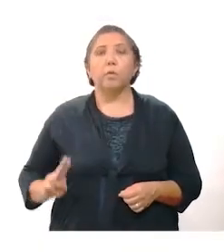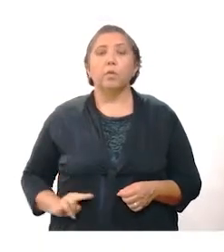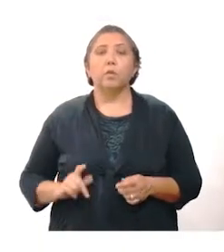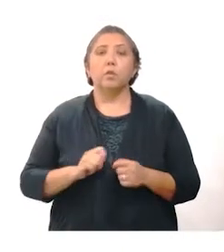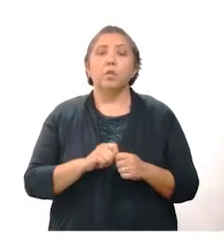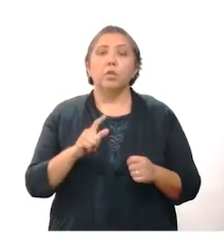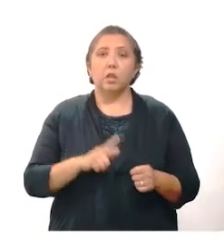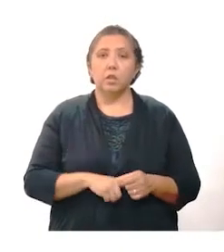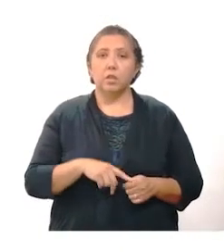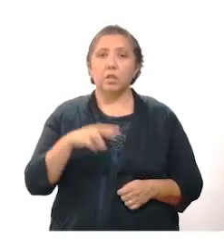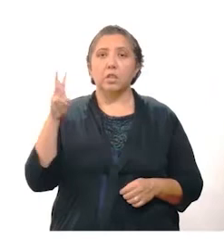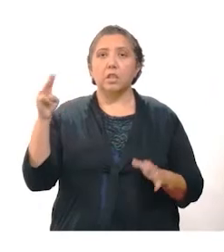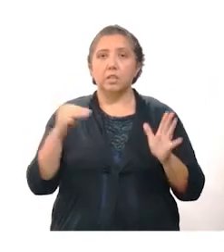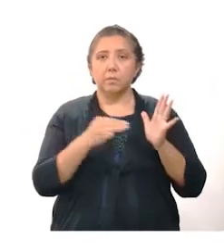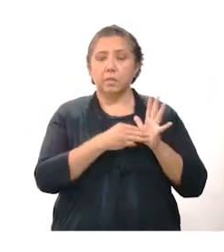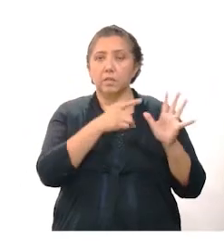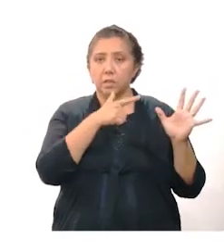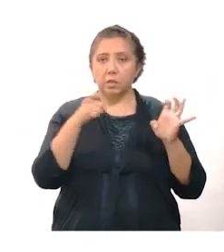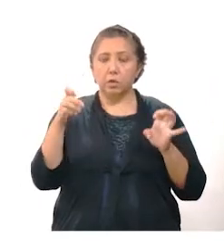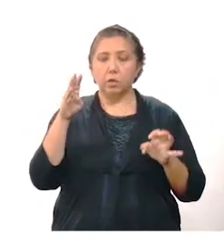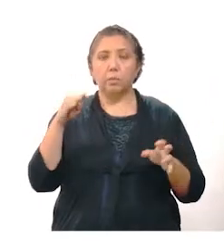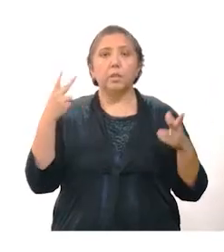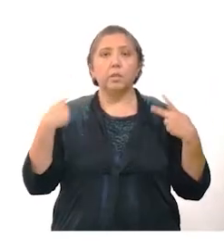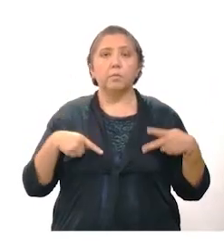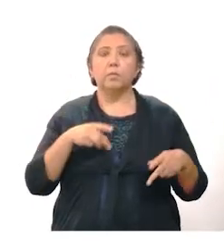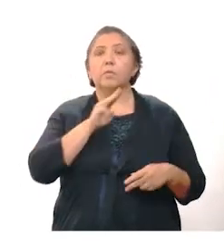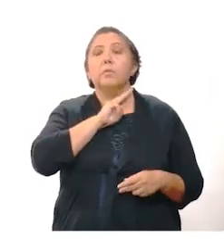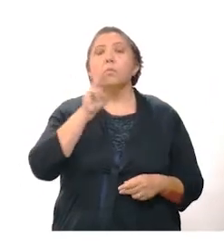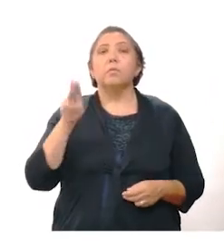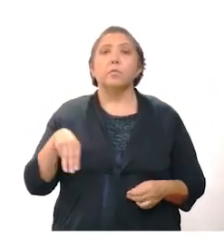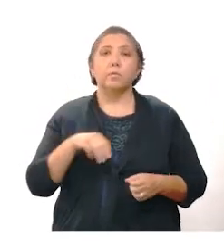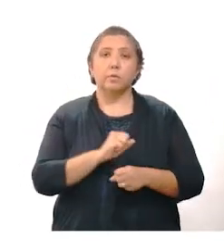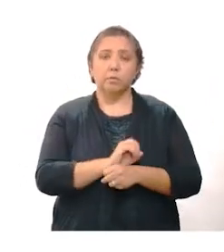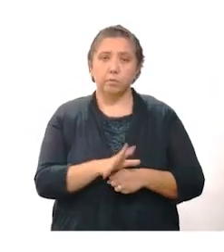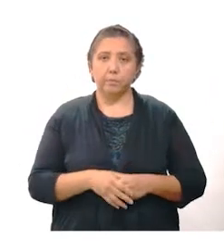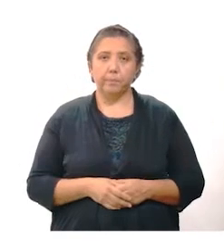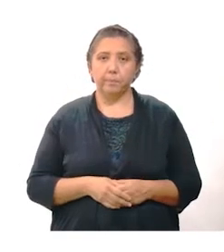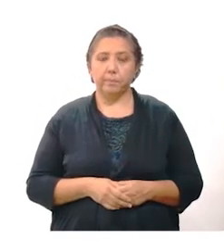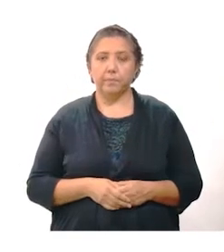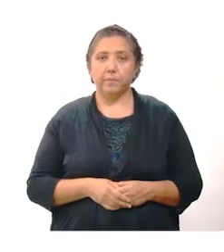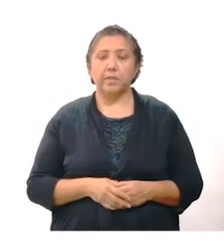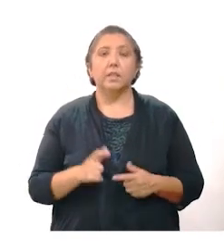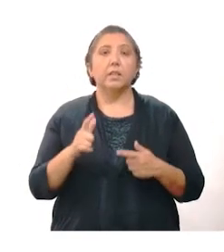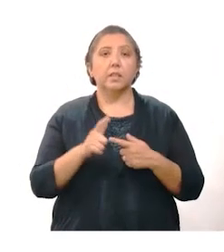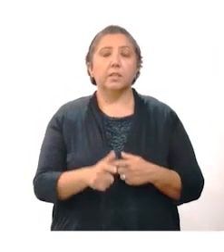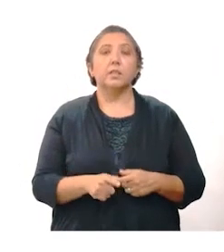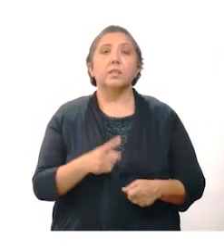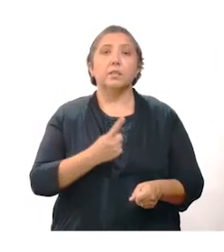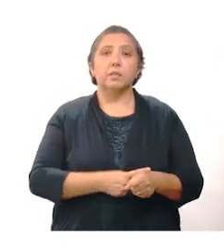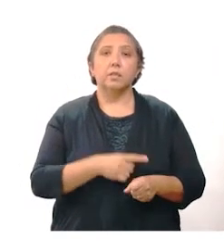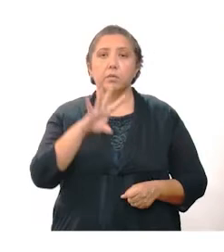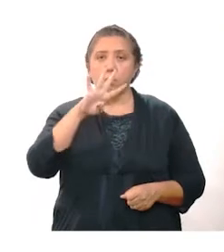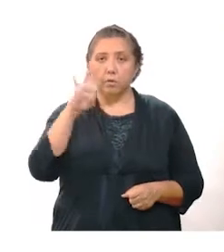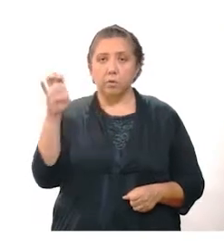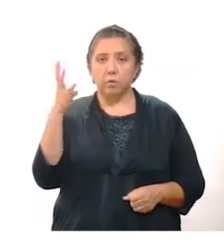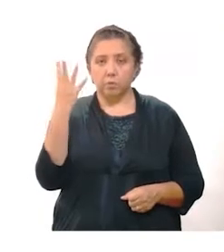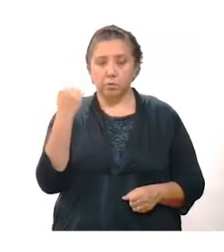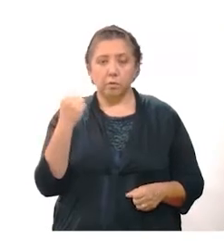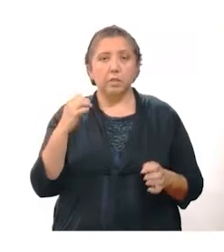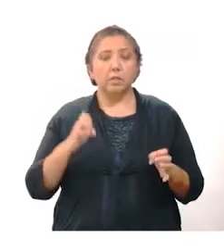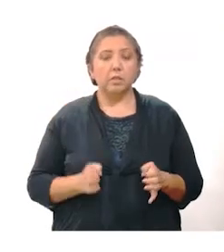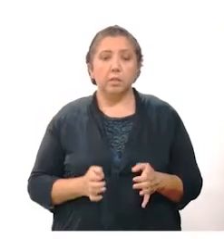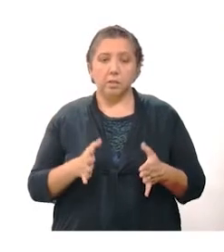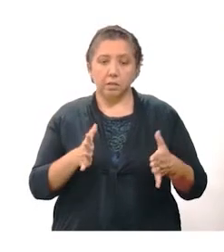En total son 3.790 las personas fallecidas a causa del coronavirus. De los casos activos, 409